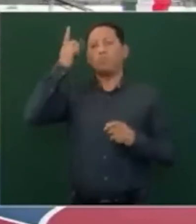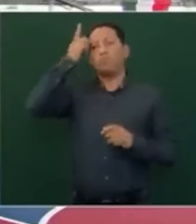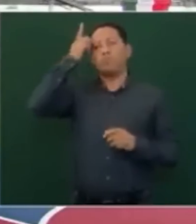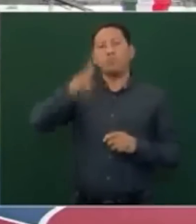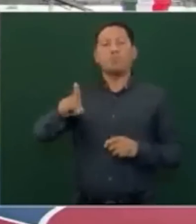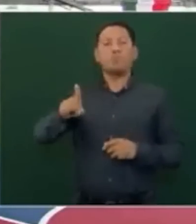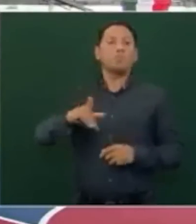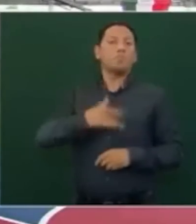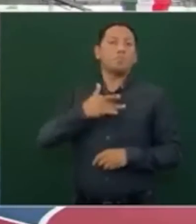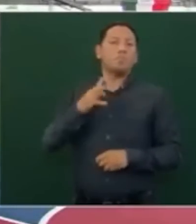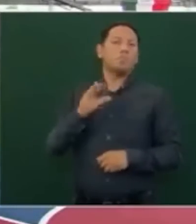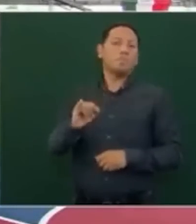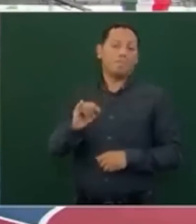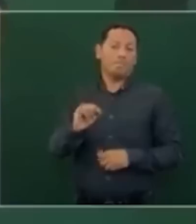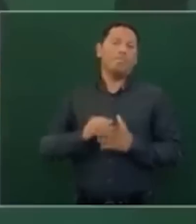El gobierno estaba